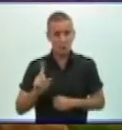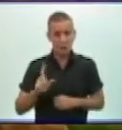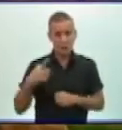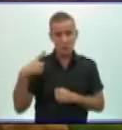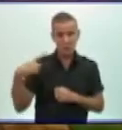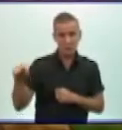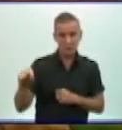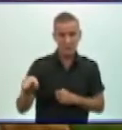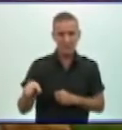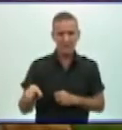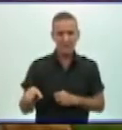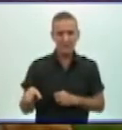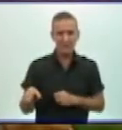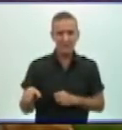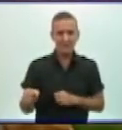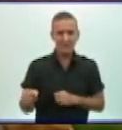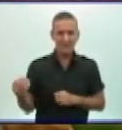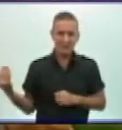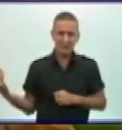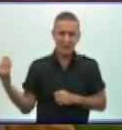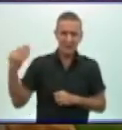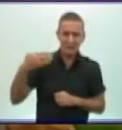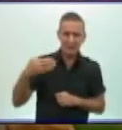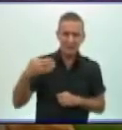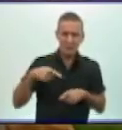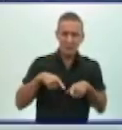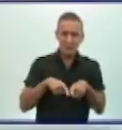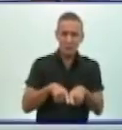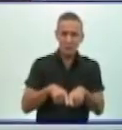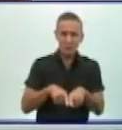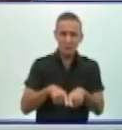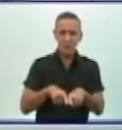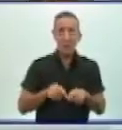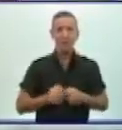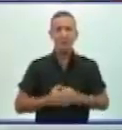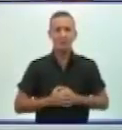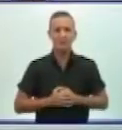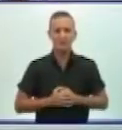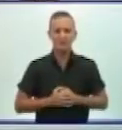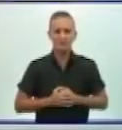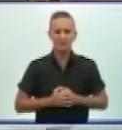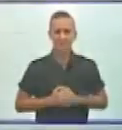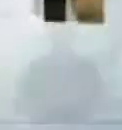con estos muchachos que están muy bien en su concepto del sentido del deber.